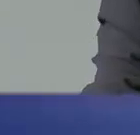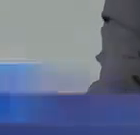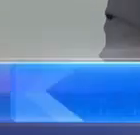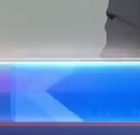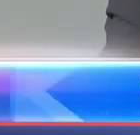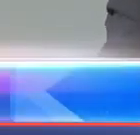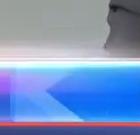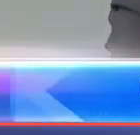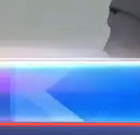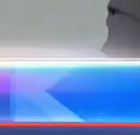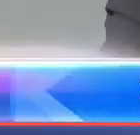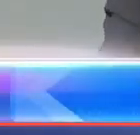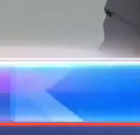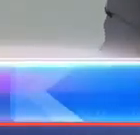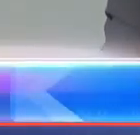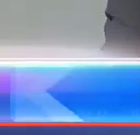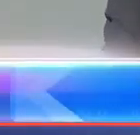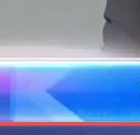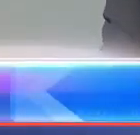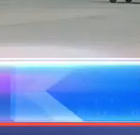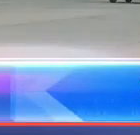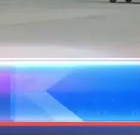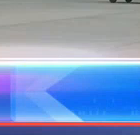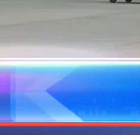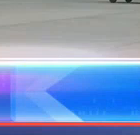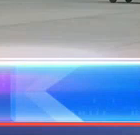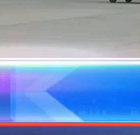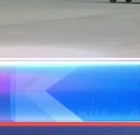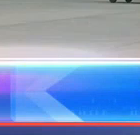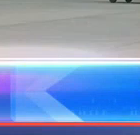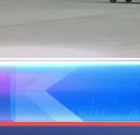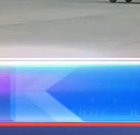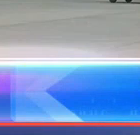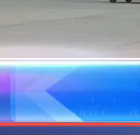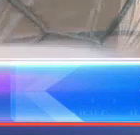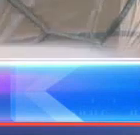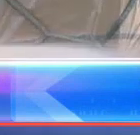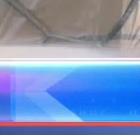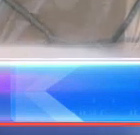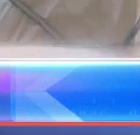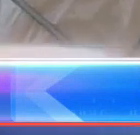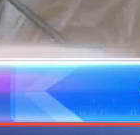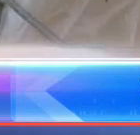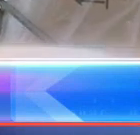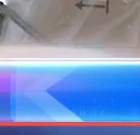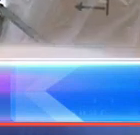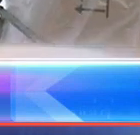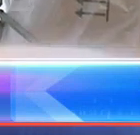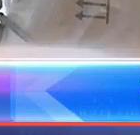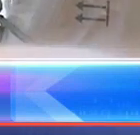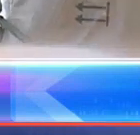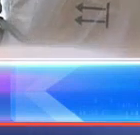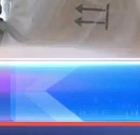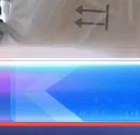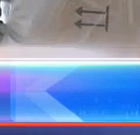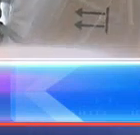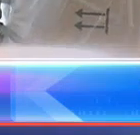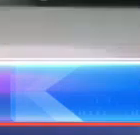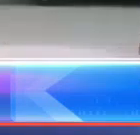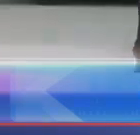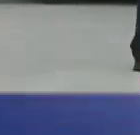Ministro de Salud aseguró que en marzo y abril llegarán a Ecuador 2 millones de dosis de la vacuna china